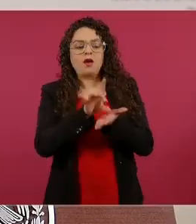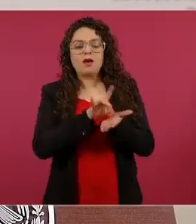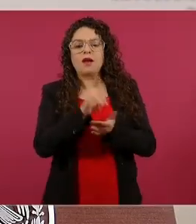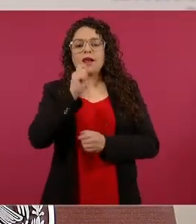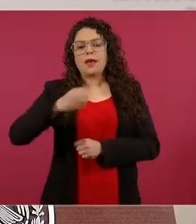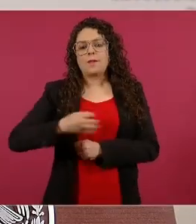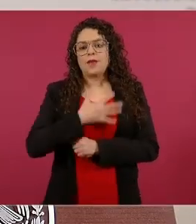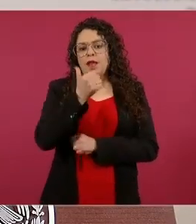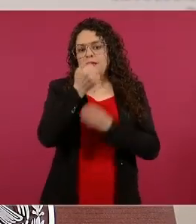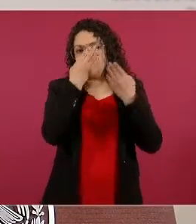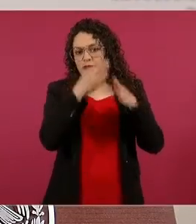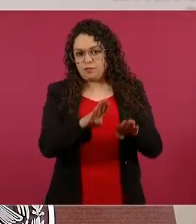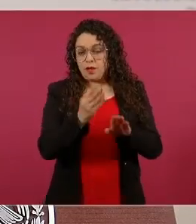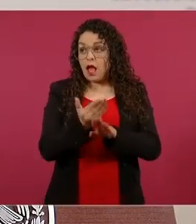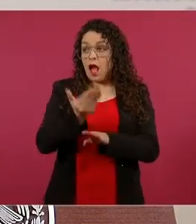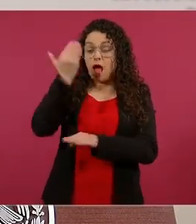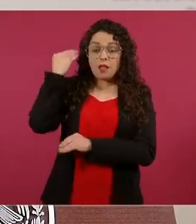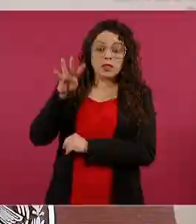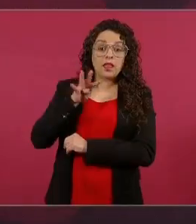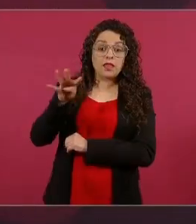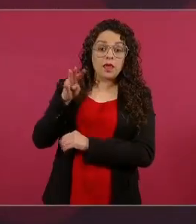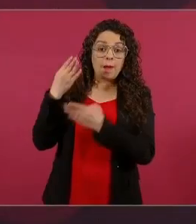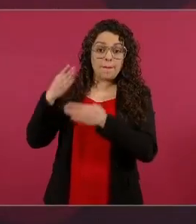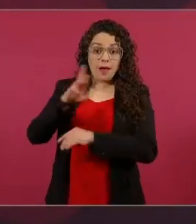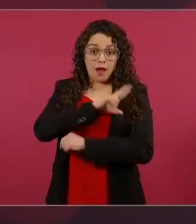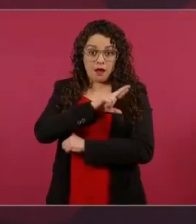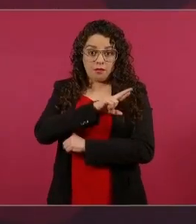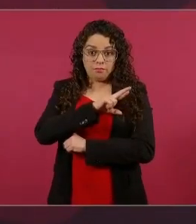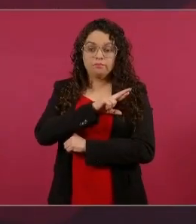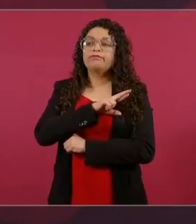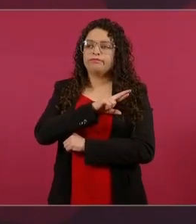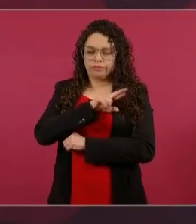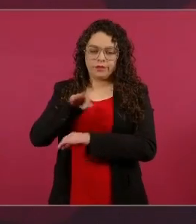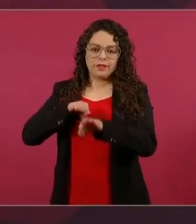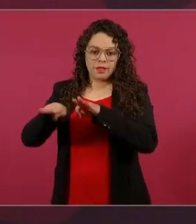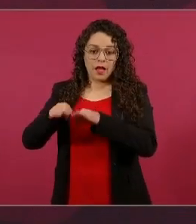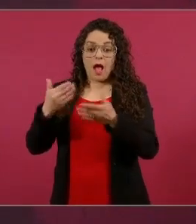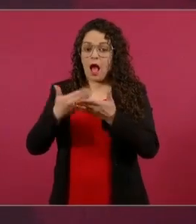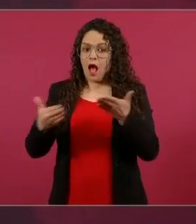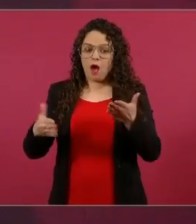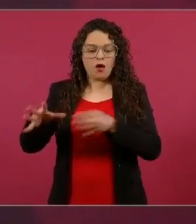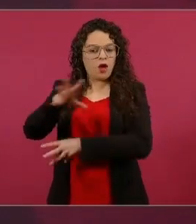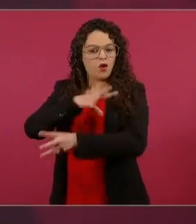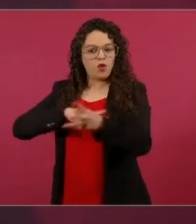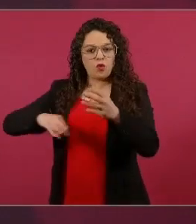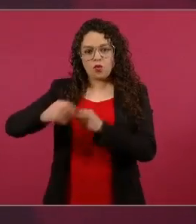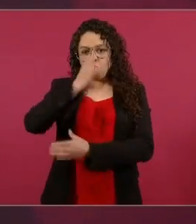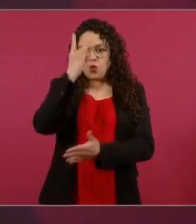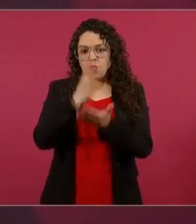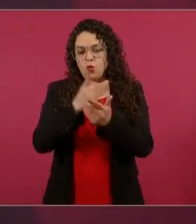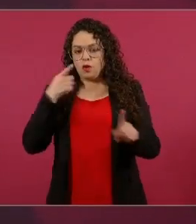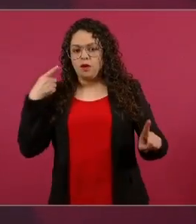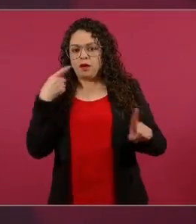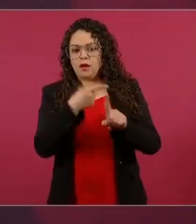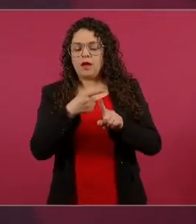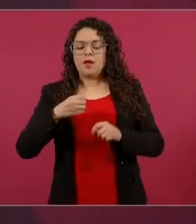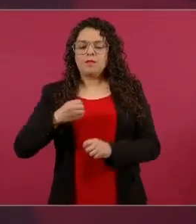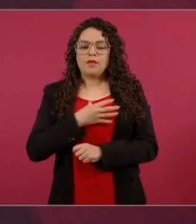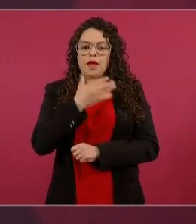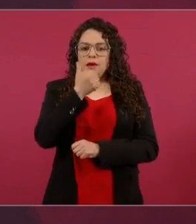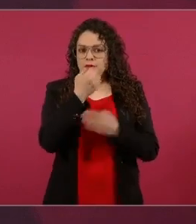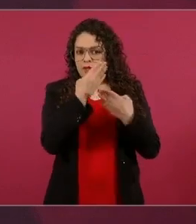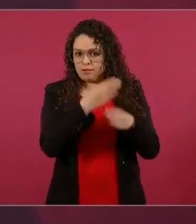trabajaba con 19 bancos y hoy todos están bancarizados con el banco del bienestar quien no haya ido a